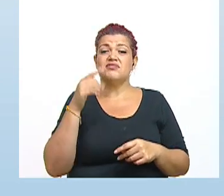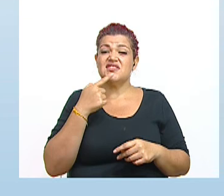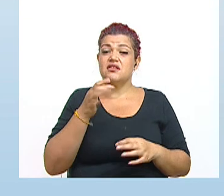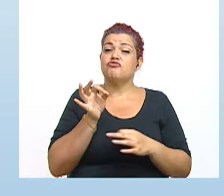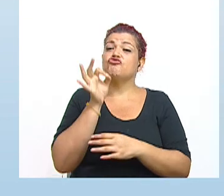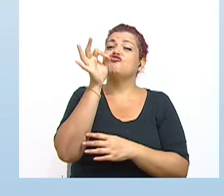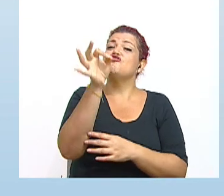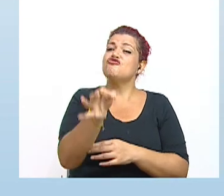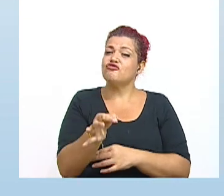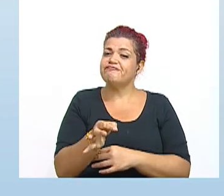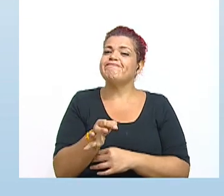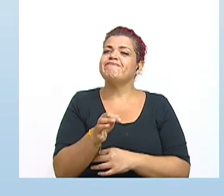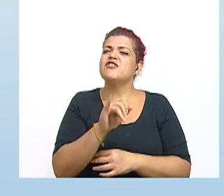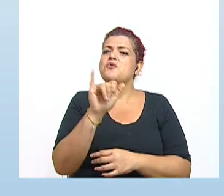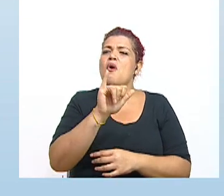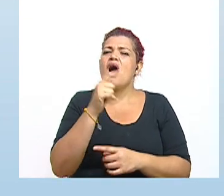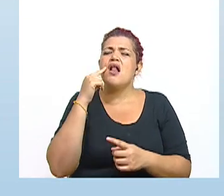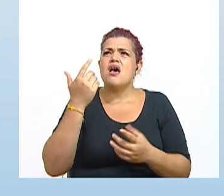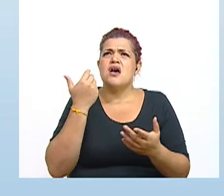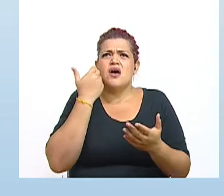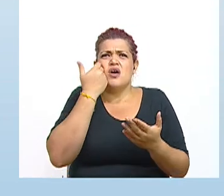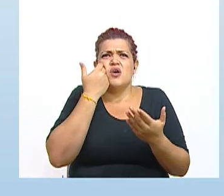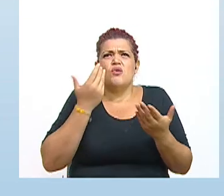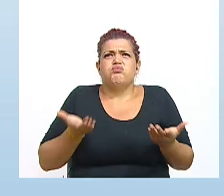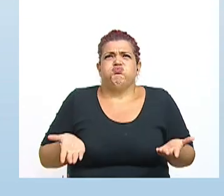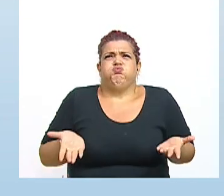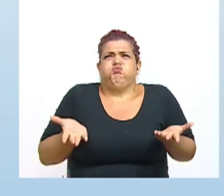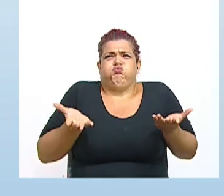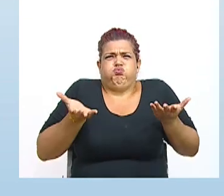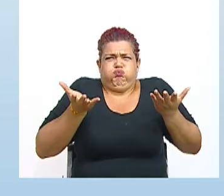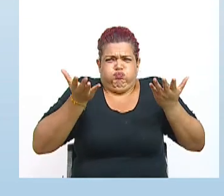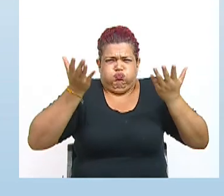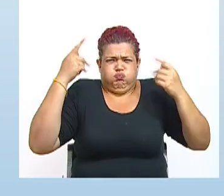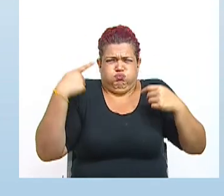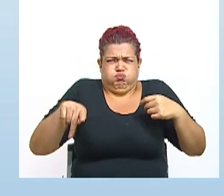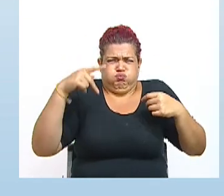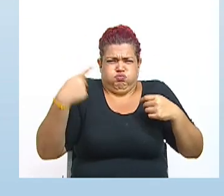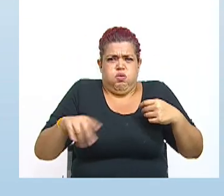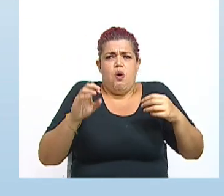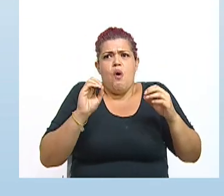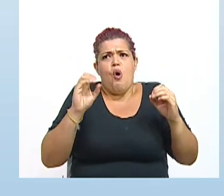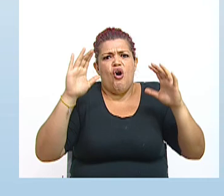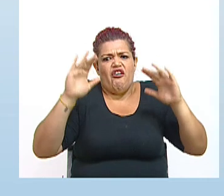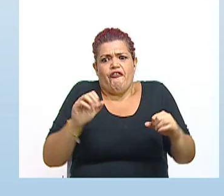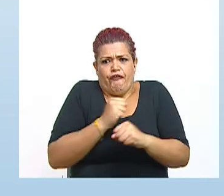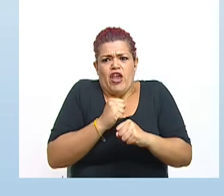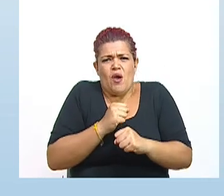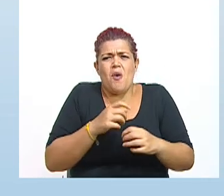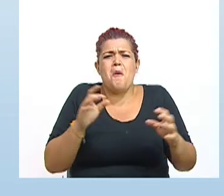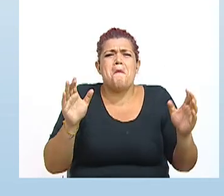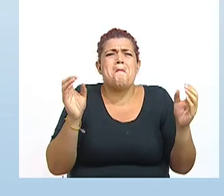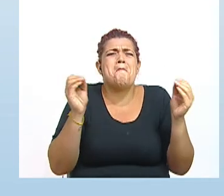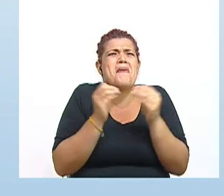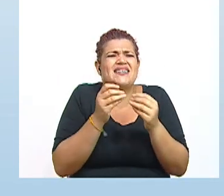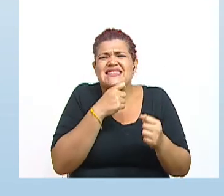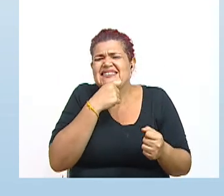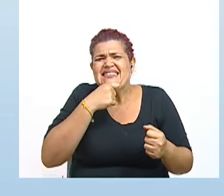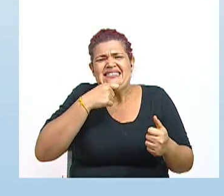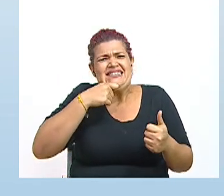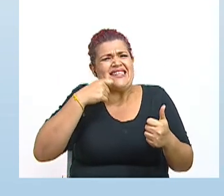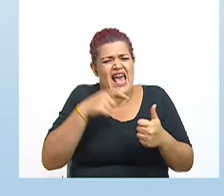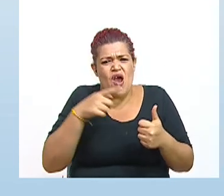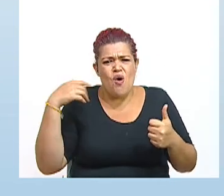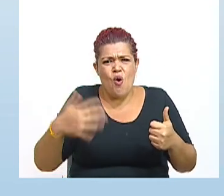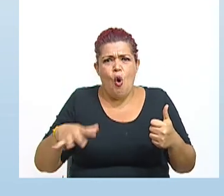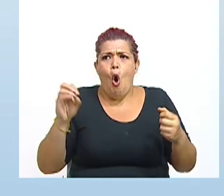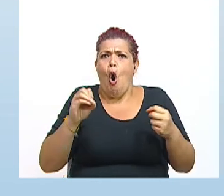futuro, como temperaturas extremas, mayor intensidad de las olas de calor, intensificación de las sequías, mayor intensidad